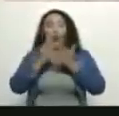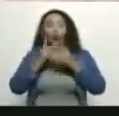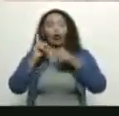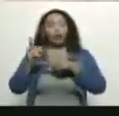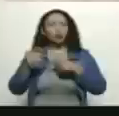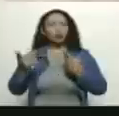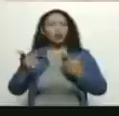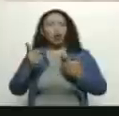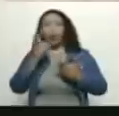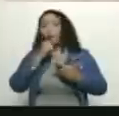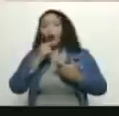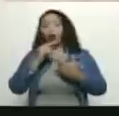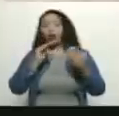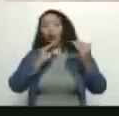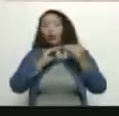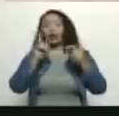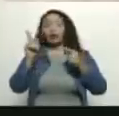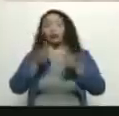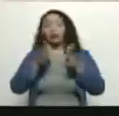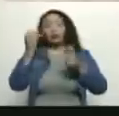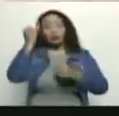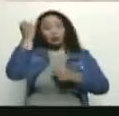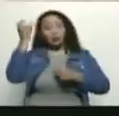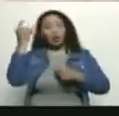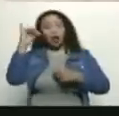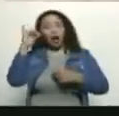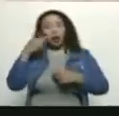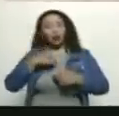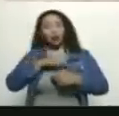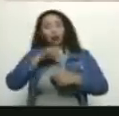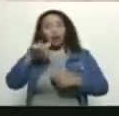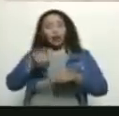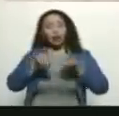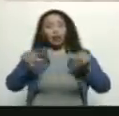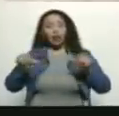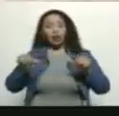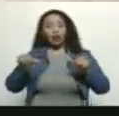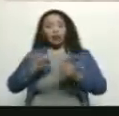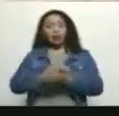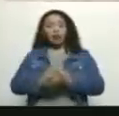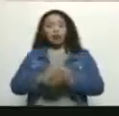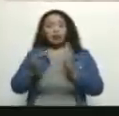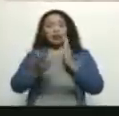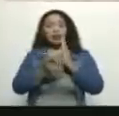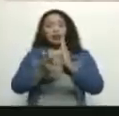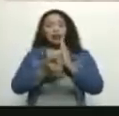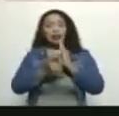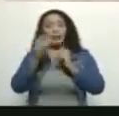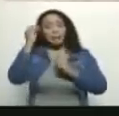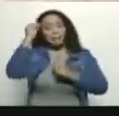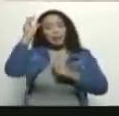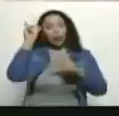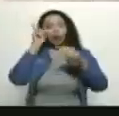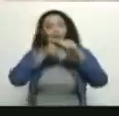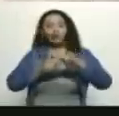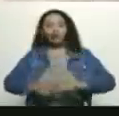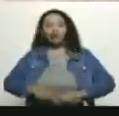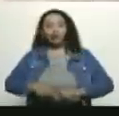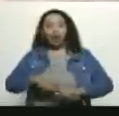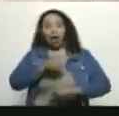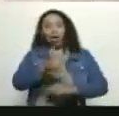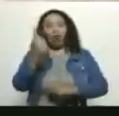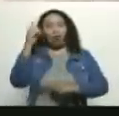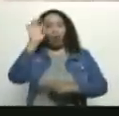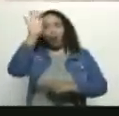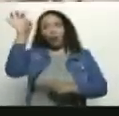es incoherente con la gran potencialidad que poseemos en tierras cultivables, tecnologías y capacidades humanas en cada uno de nuestros